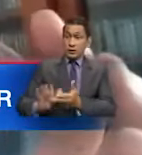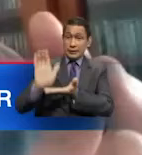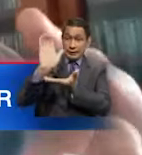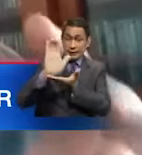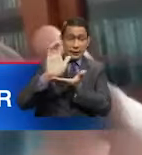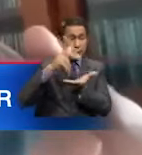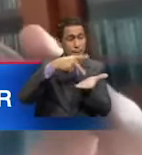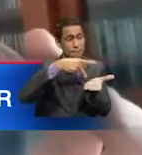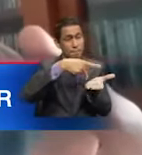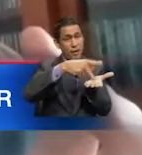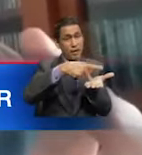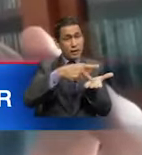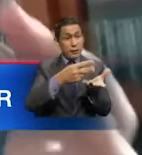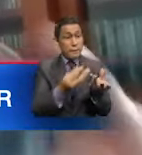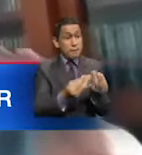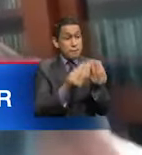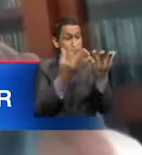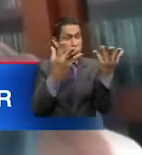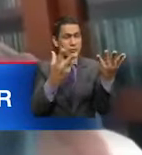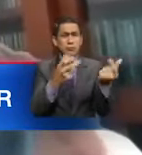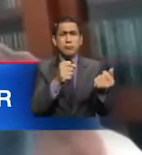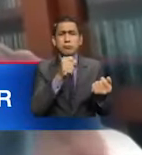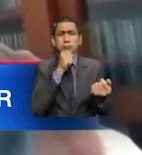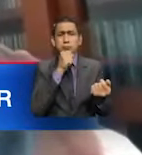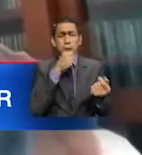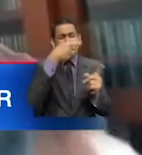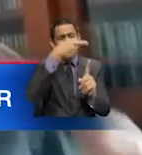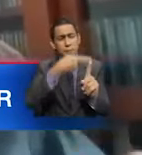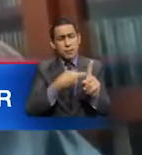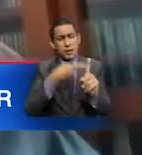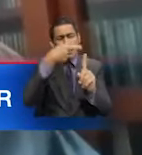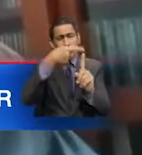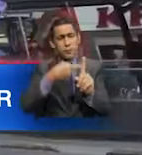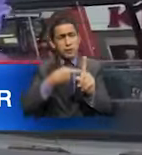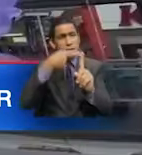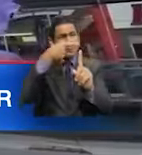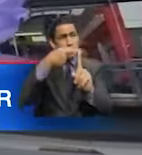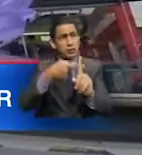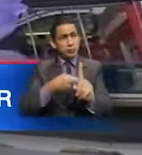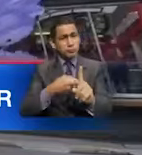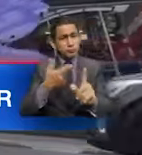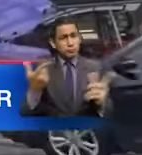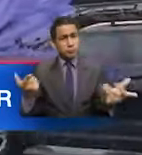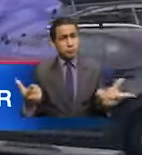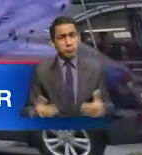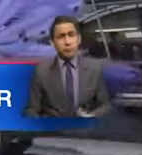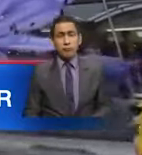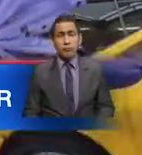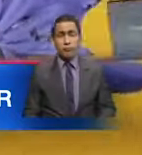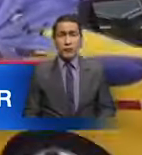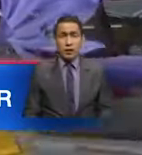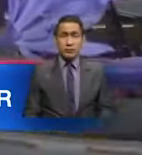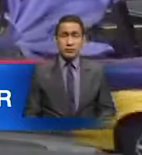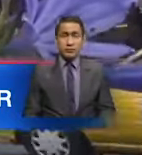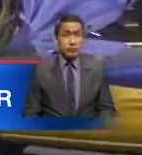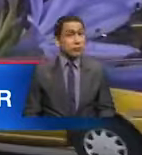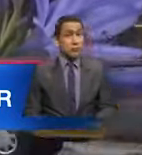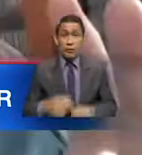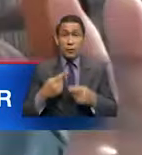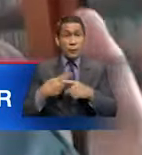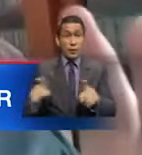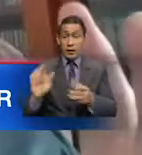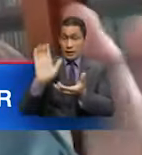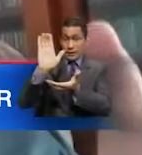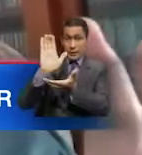6,000 millones y más de dólares por año en pensiones, pero solo estamos recibiendo 3,300 de ingresos, de